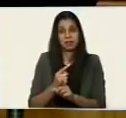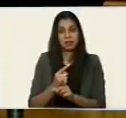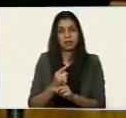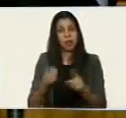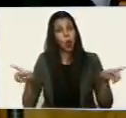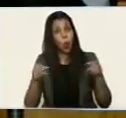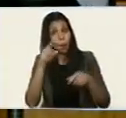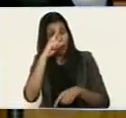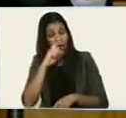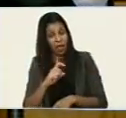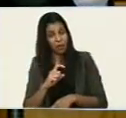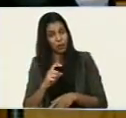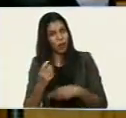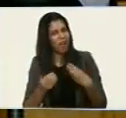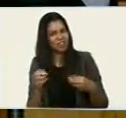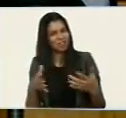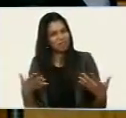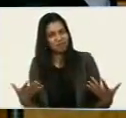Algo hay que hacer, ¿verdad?